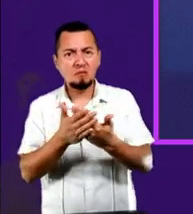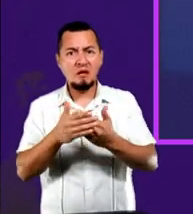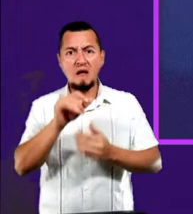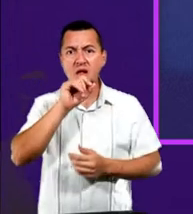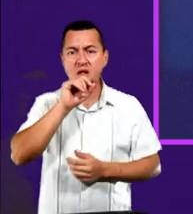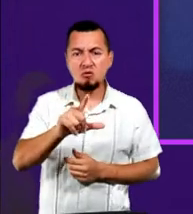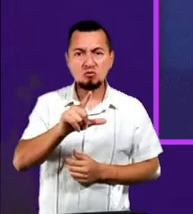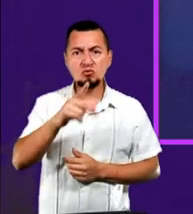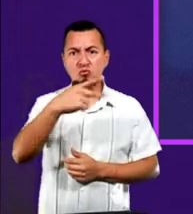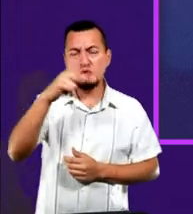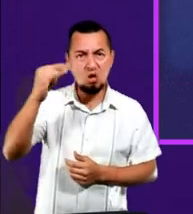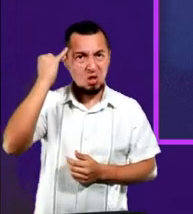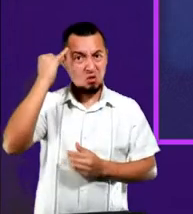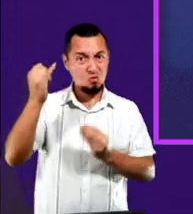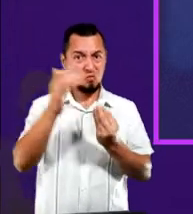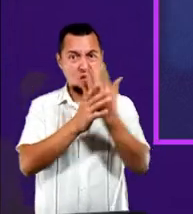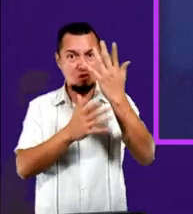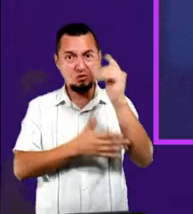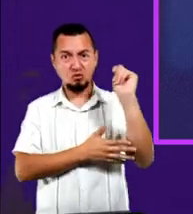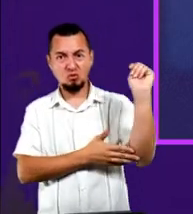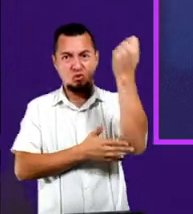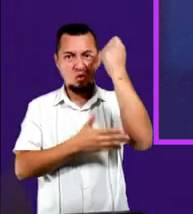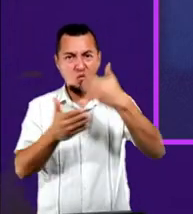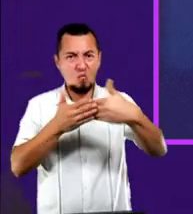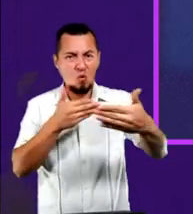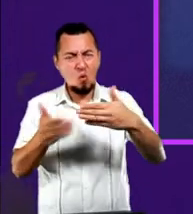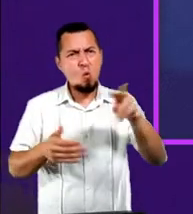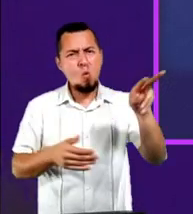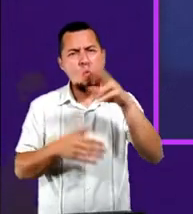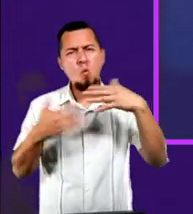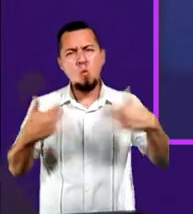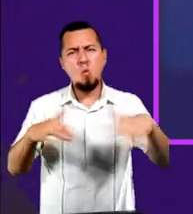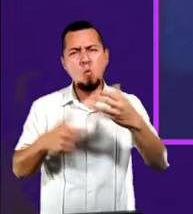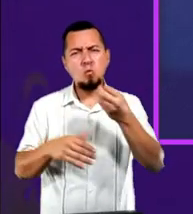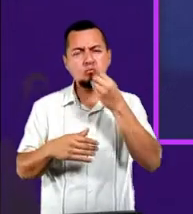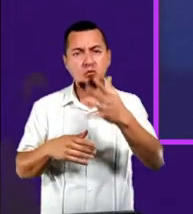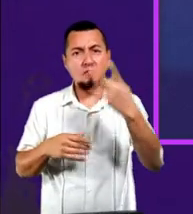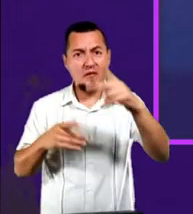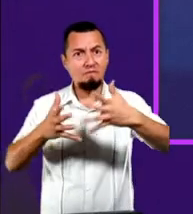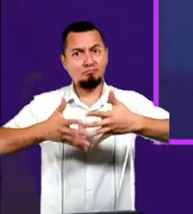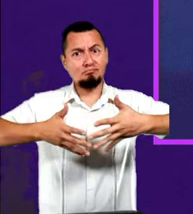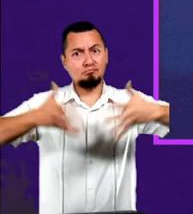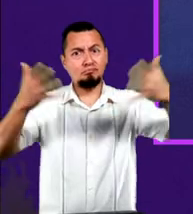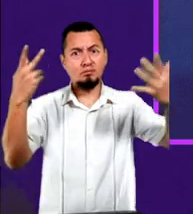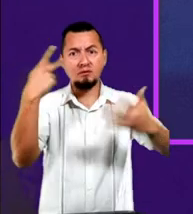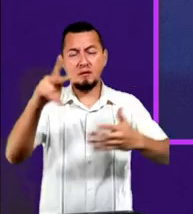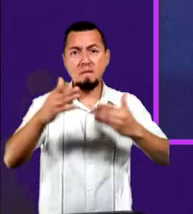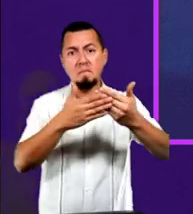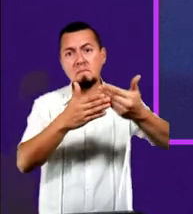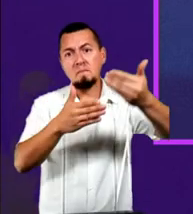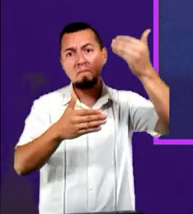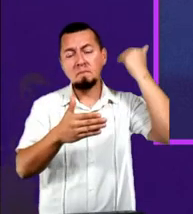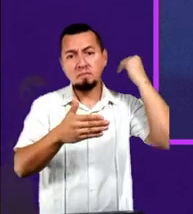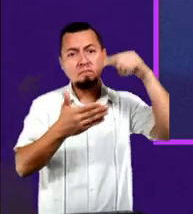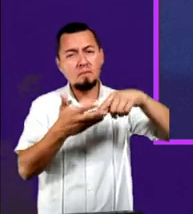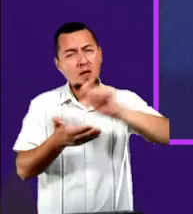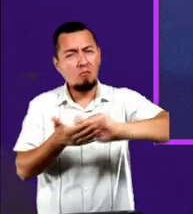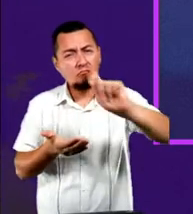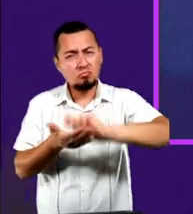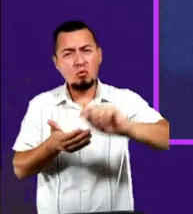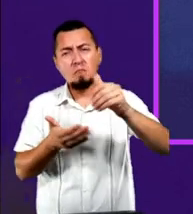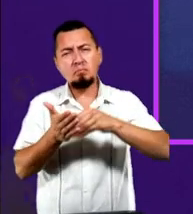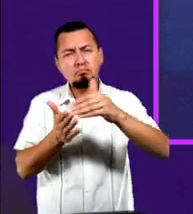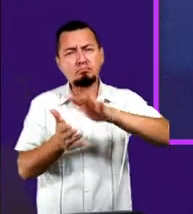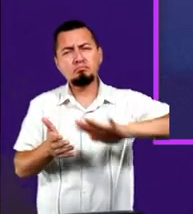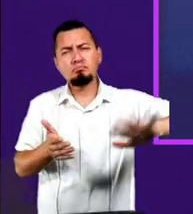futuro. Y porque la grandeza del pasado también la han escrito millones de mujeres. Y es con ellas que seguimos